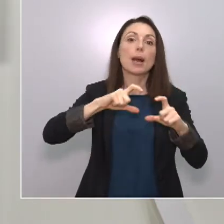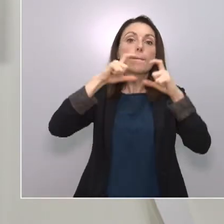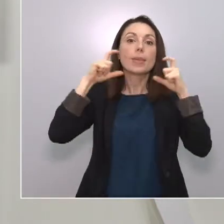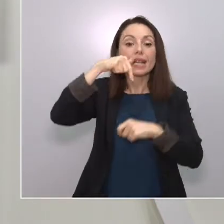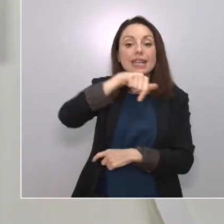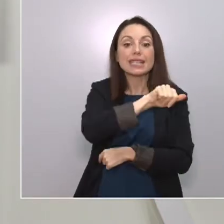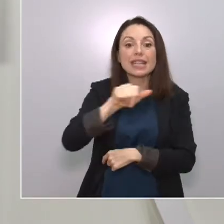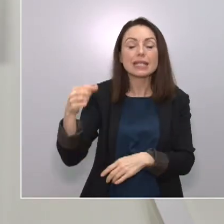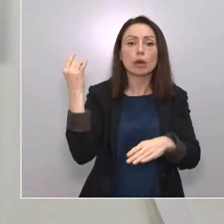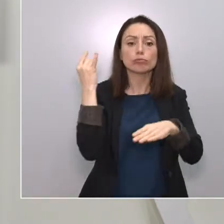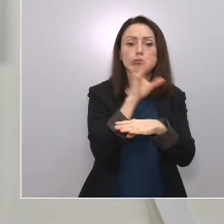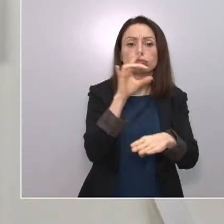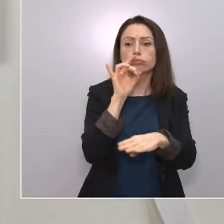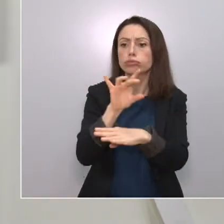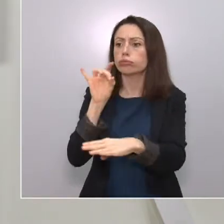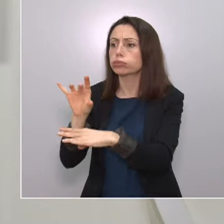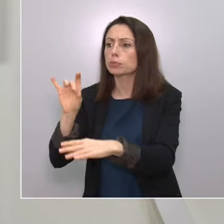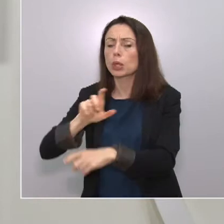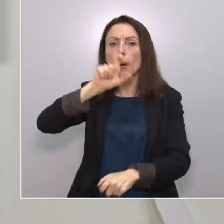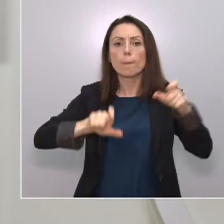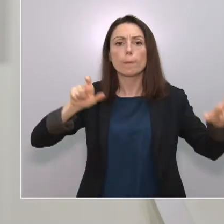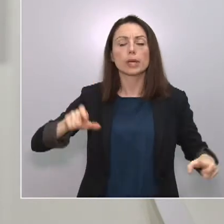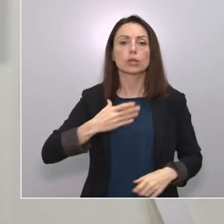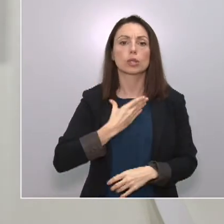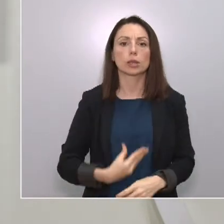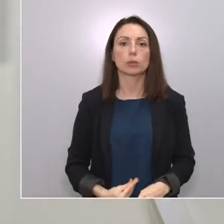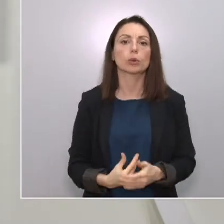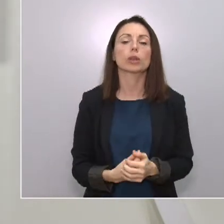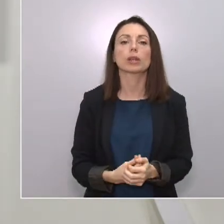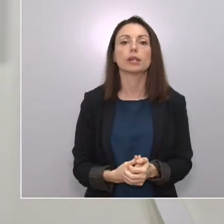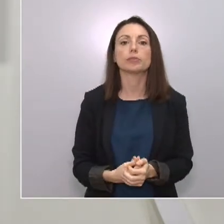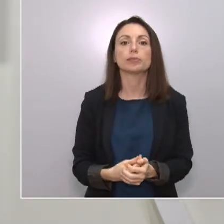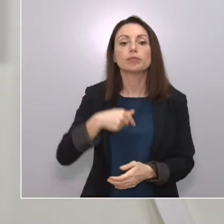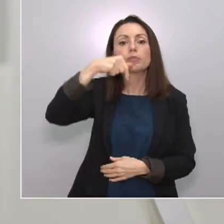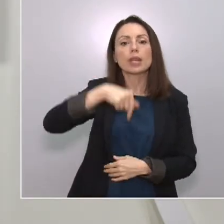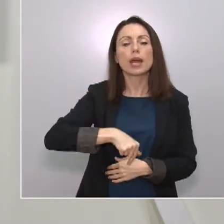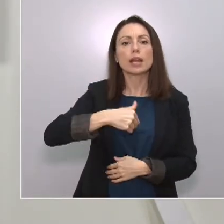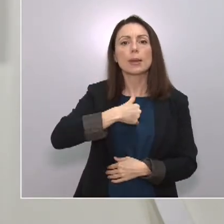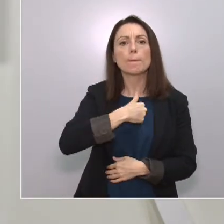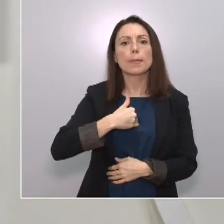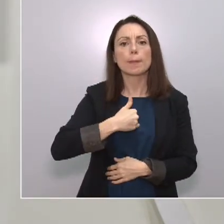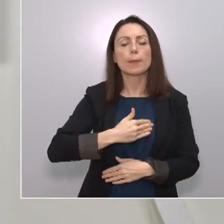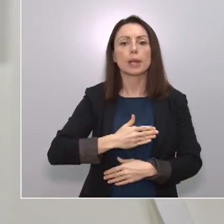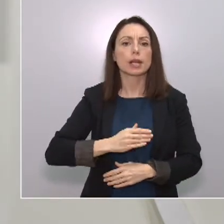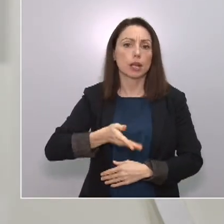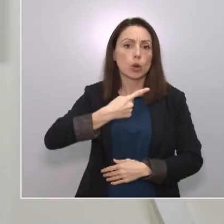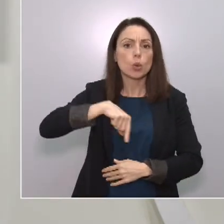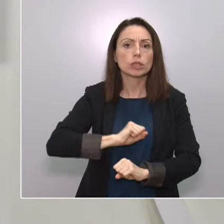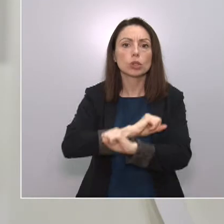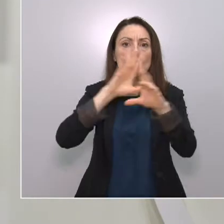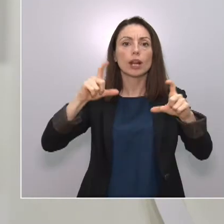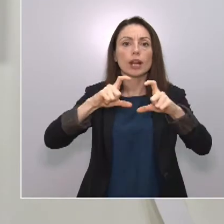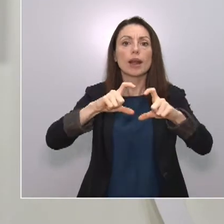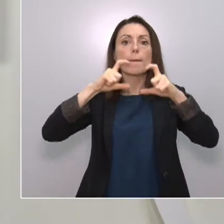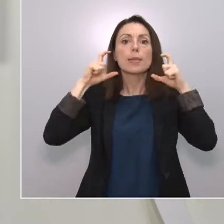estamos enviando por correo a los murcianos. Aquí nuestra postura es clara. Es necesario el